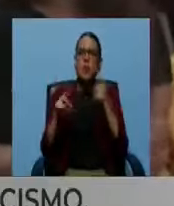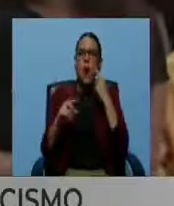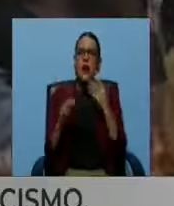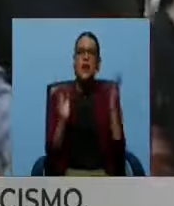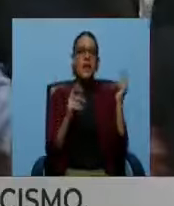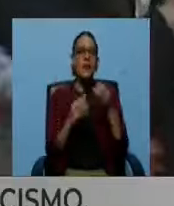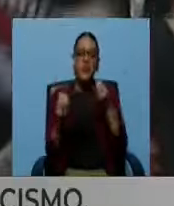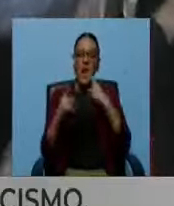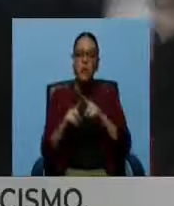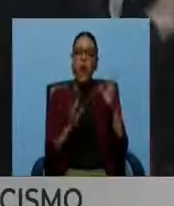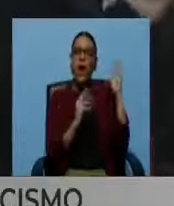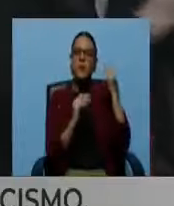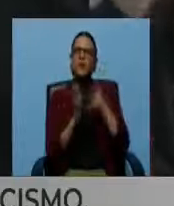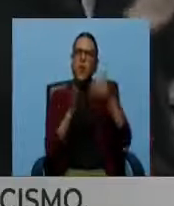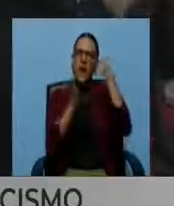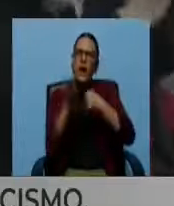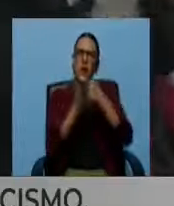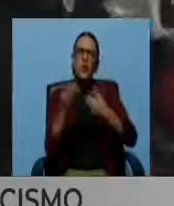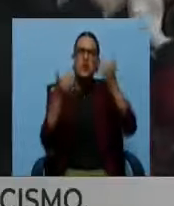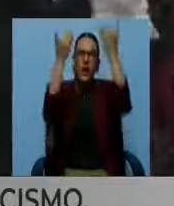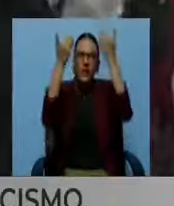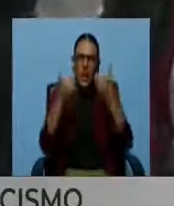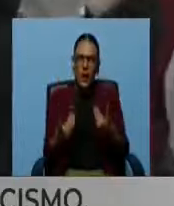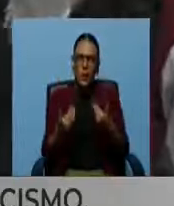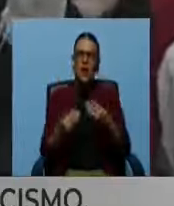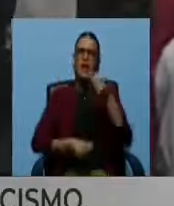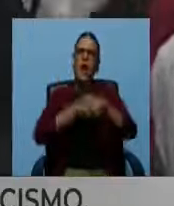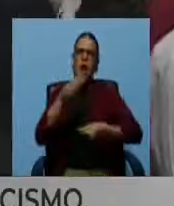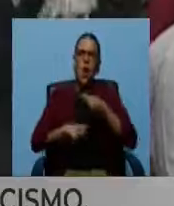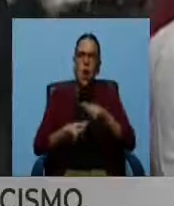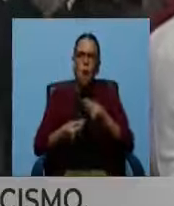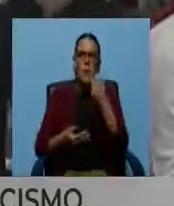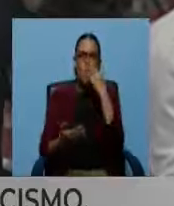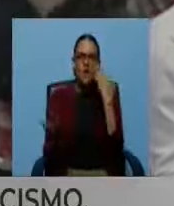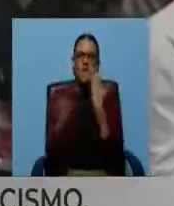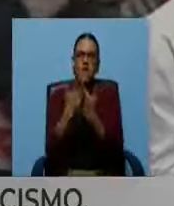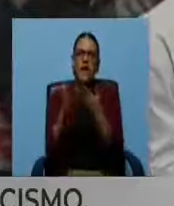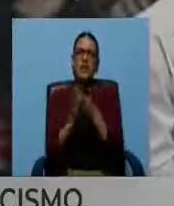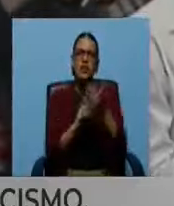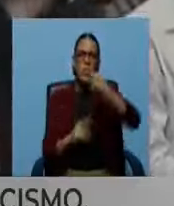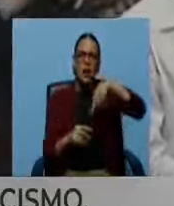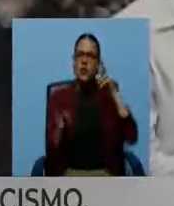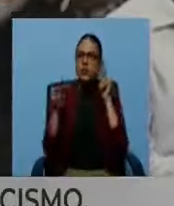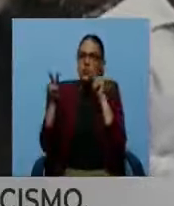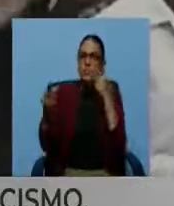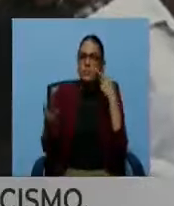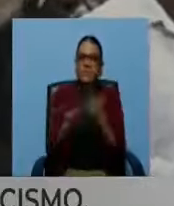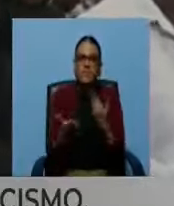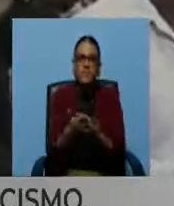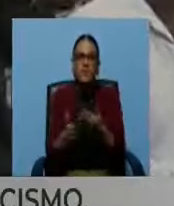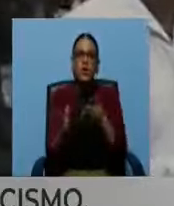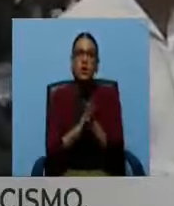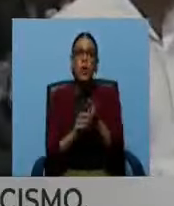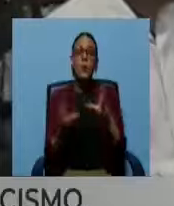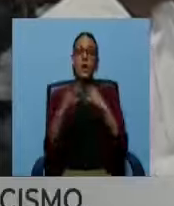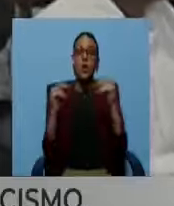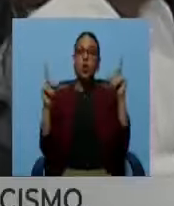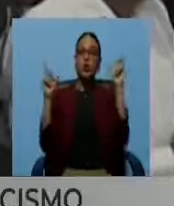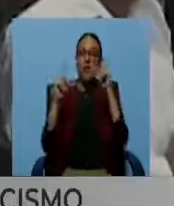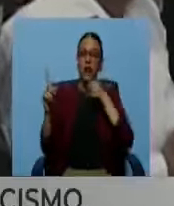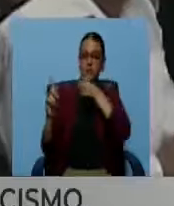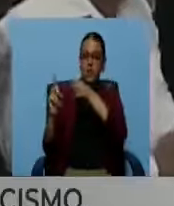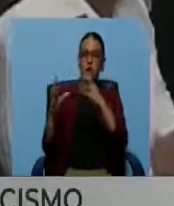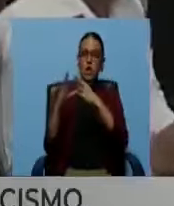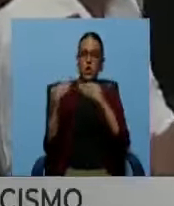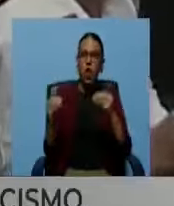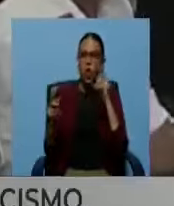de la humanidad. Y cómo frente a nuestras narices los medios fácticos de